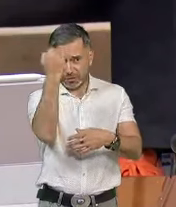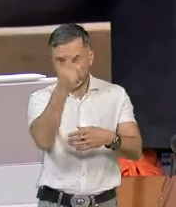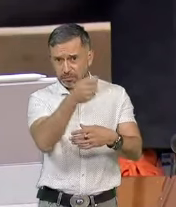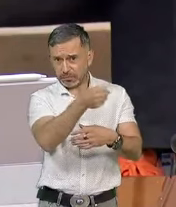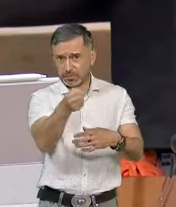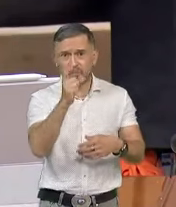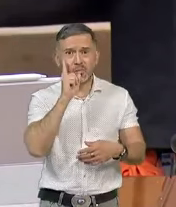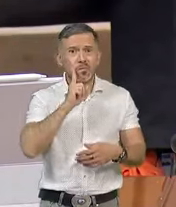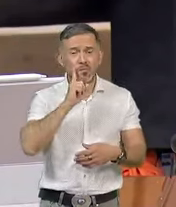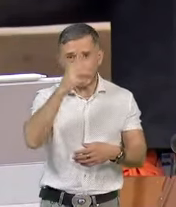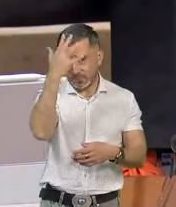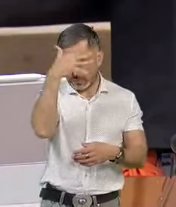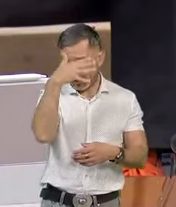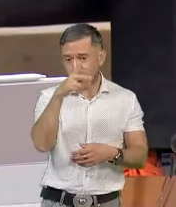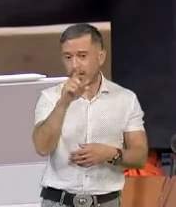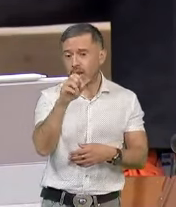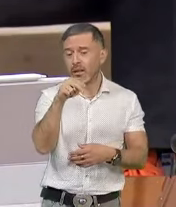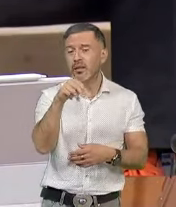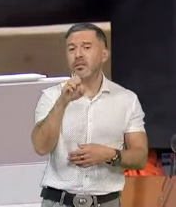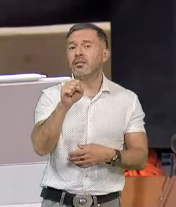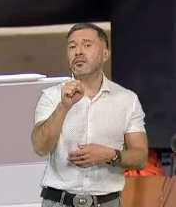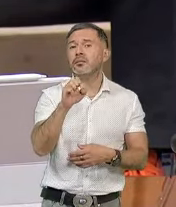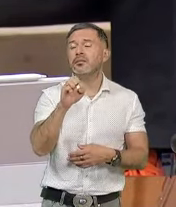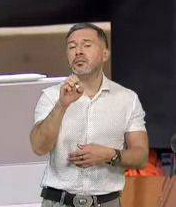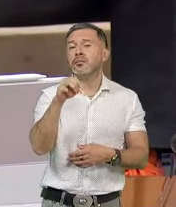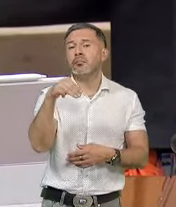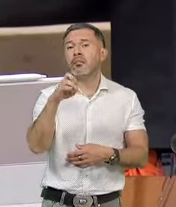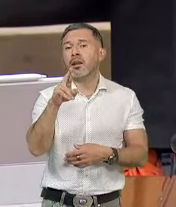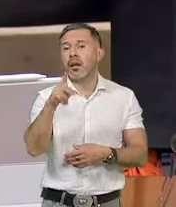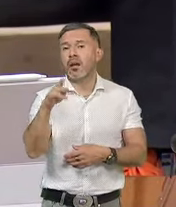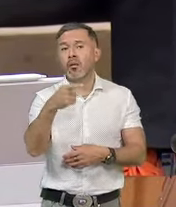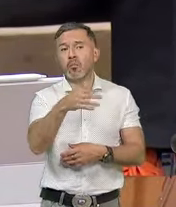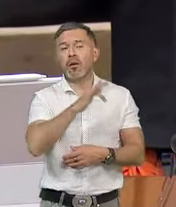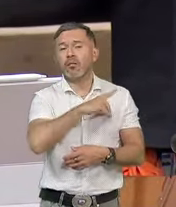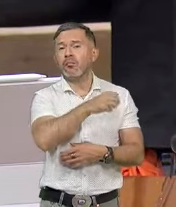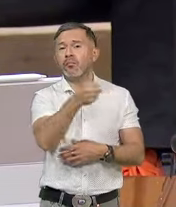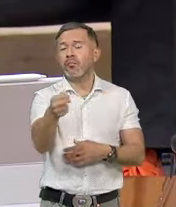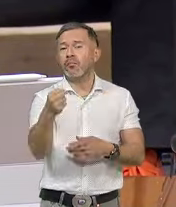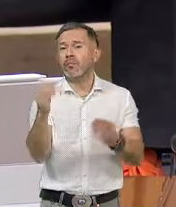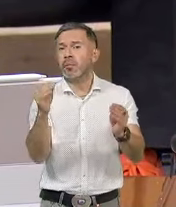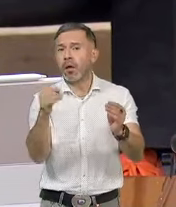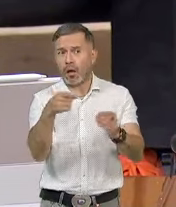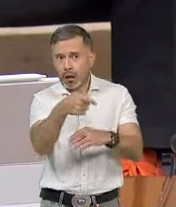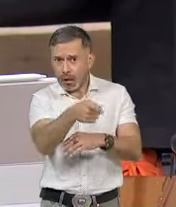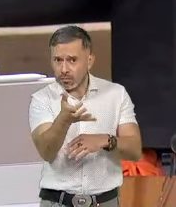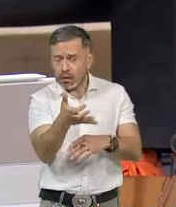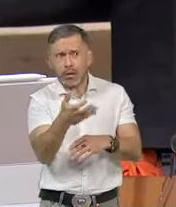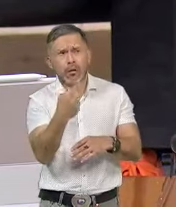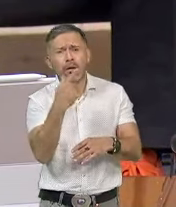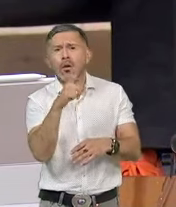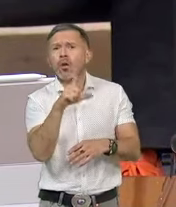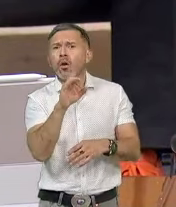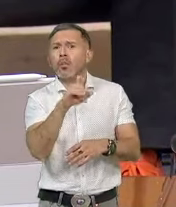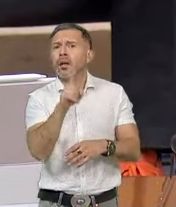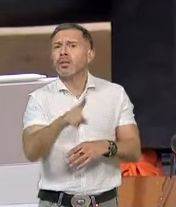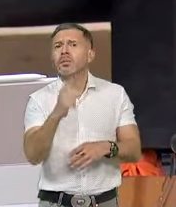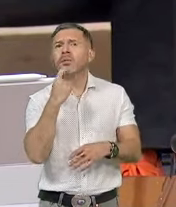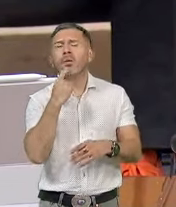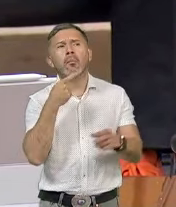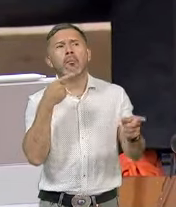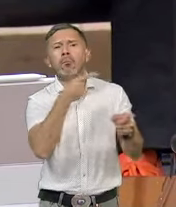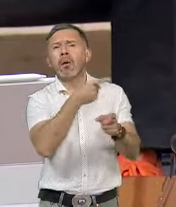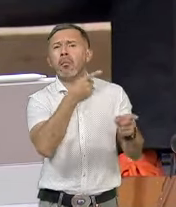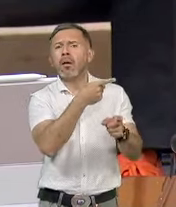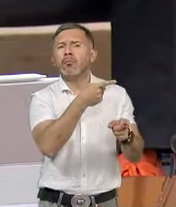debate y Denise merker critica constantemente a López Obrador y también nos critican